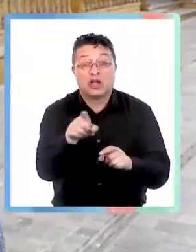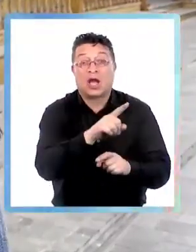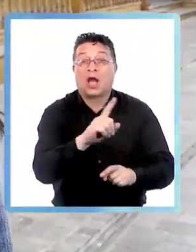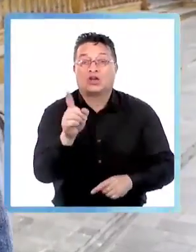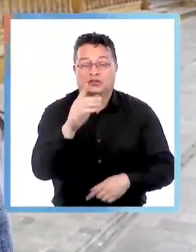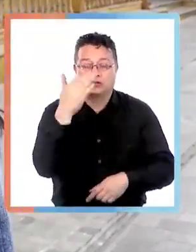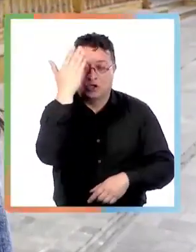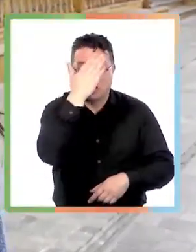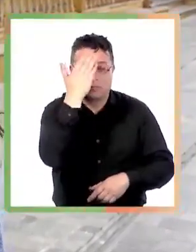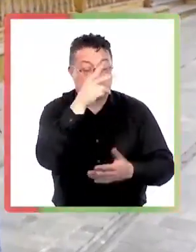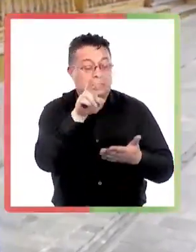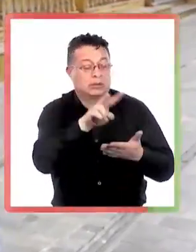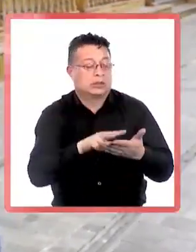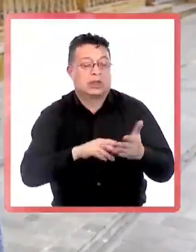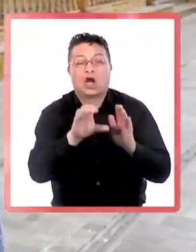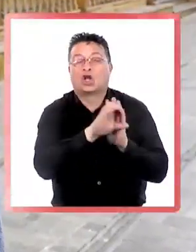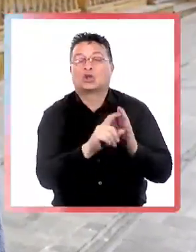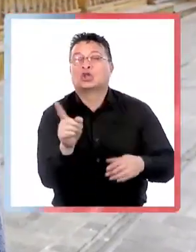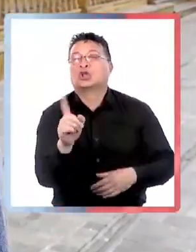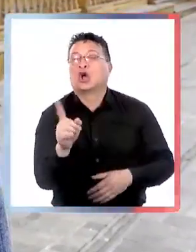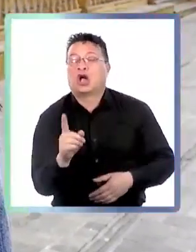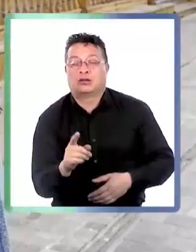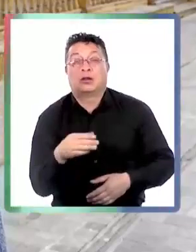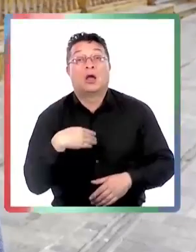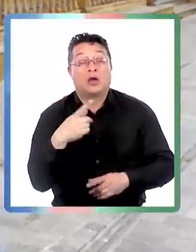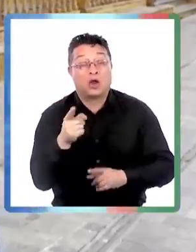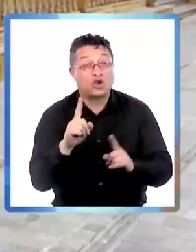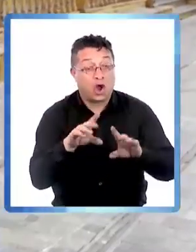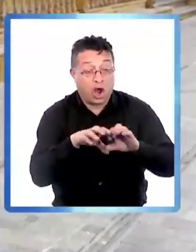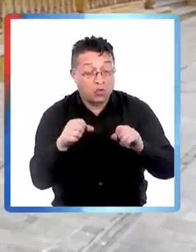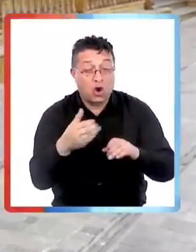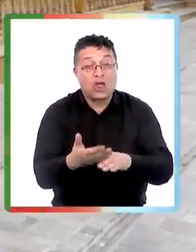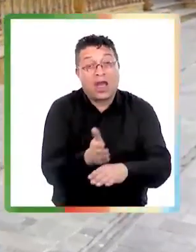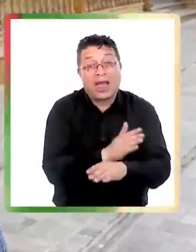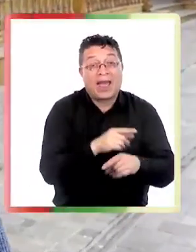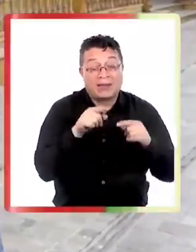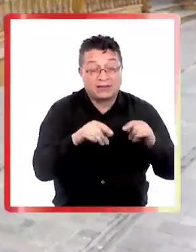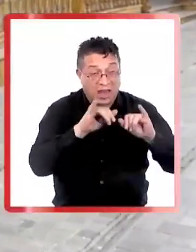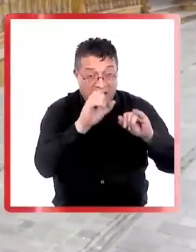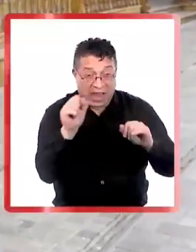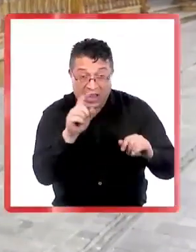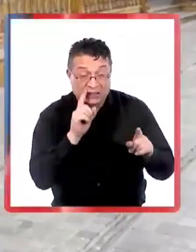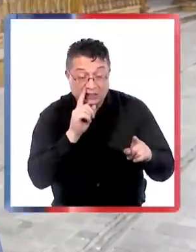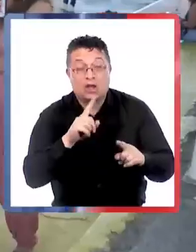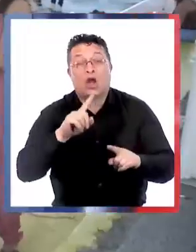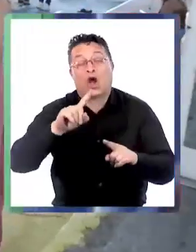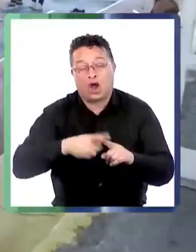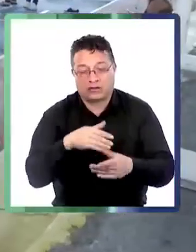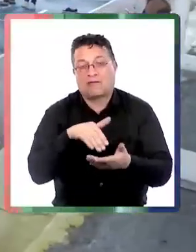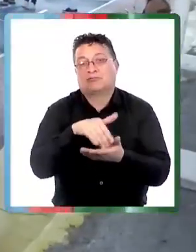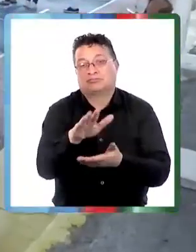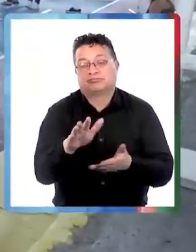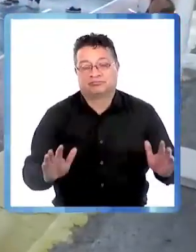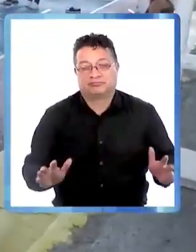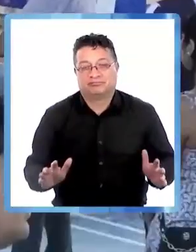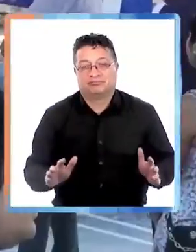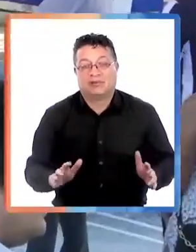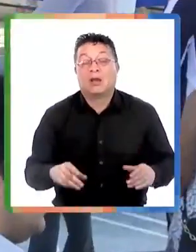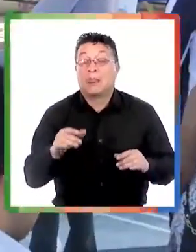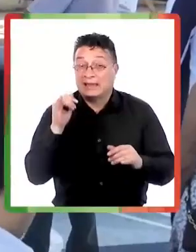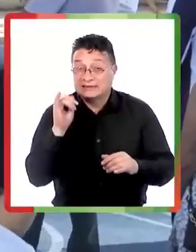no se va a preocupar de leer la Constitución. Lo más probable es que los que no estaban de acuerdo que fuera en este formato vayan a